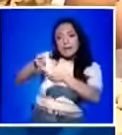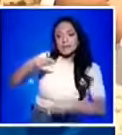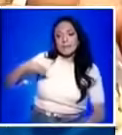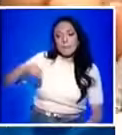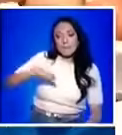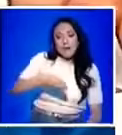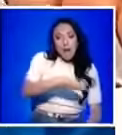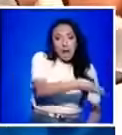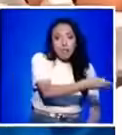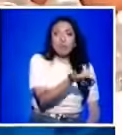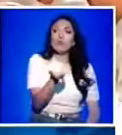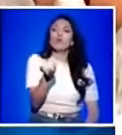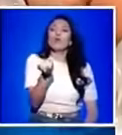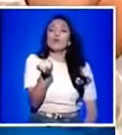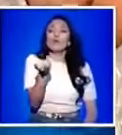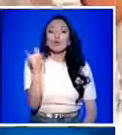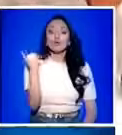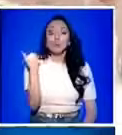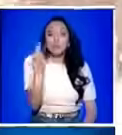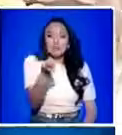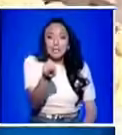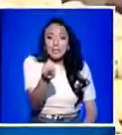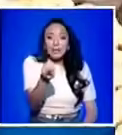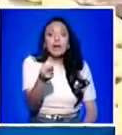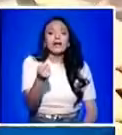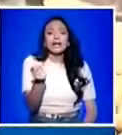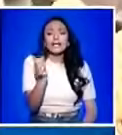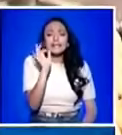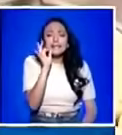pescado. Tenemos,